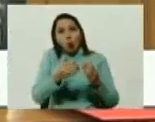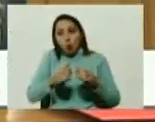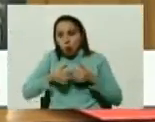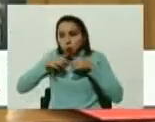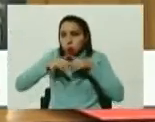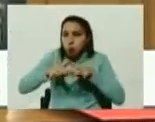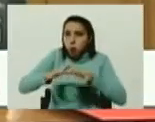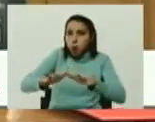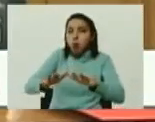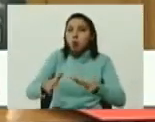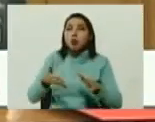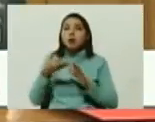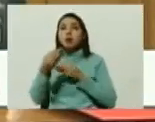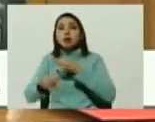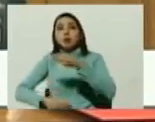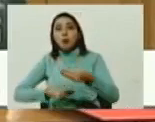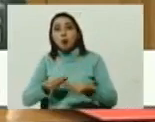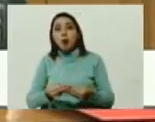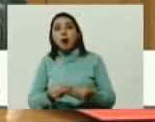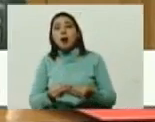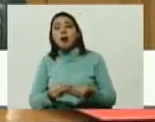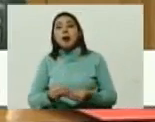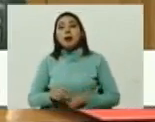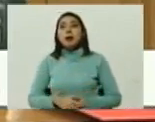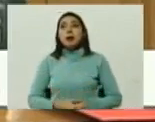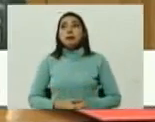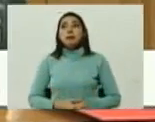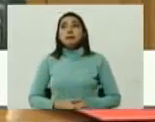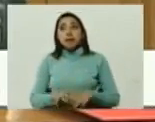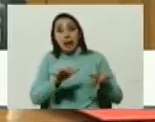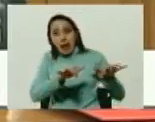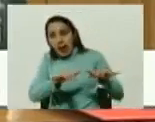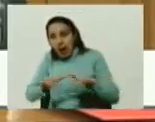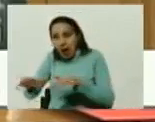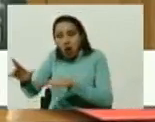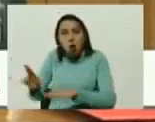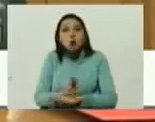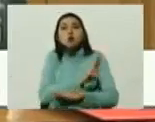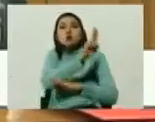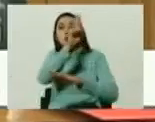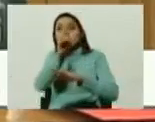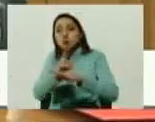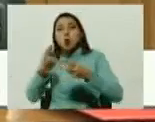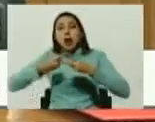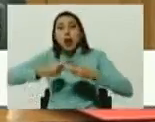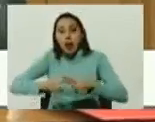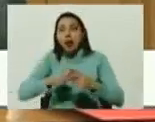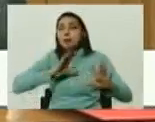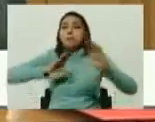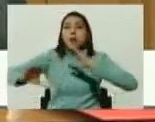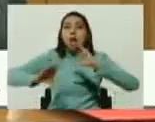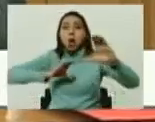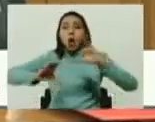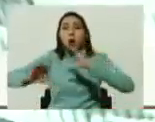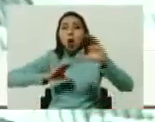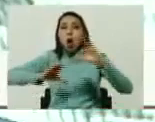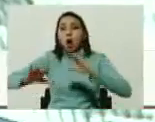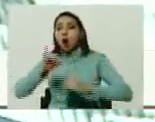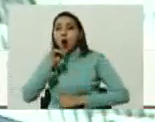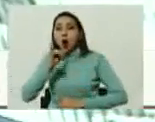desacelerar el acceso a la digitalización como herramienta de comunicación e